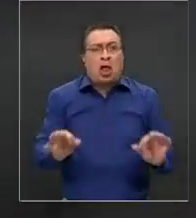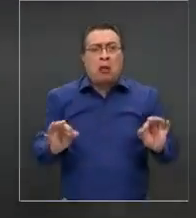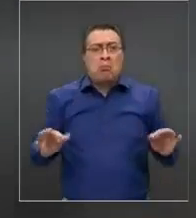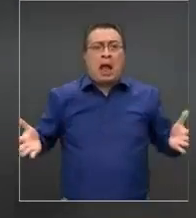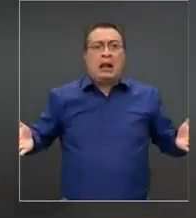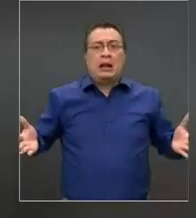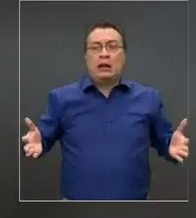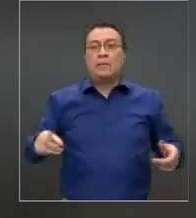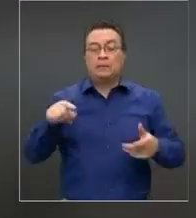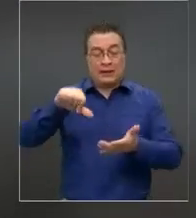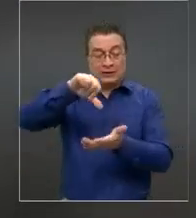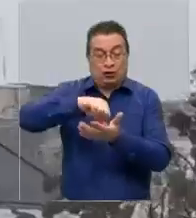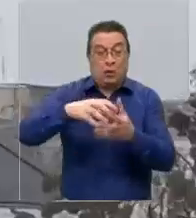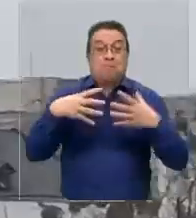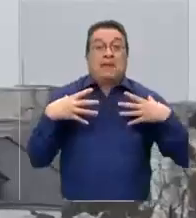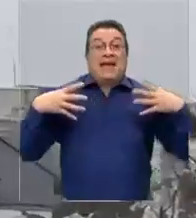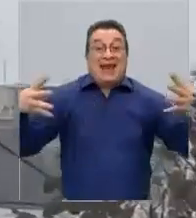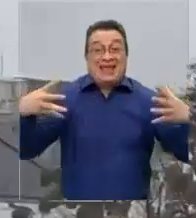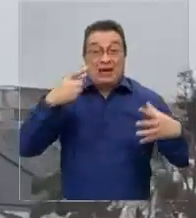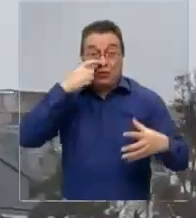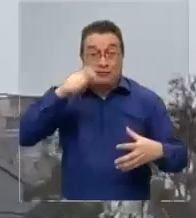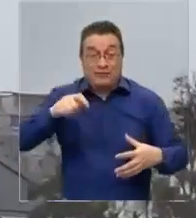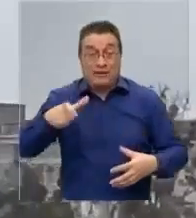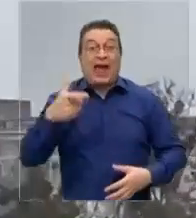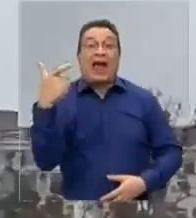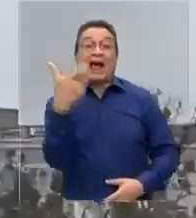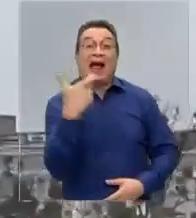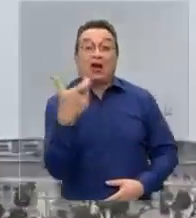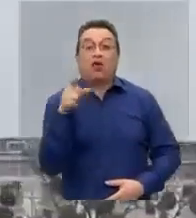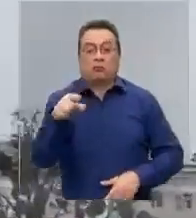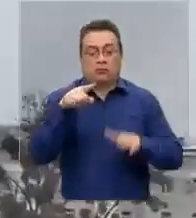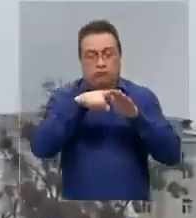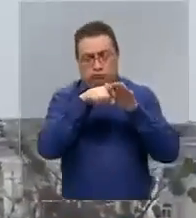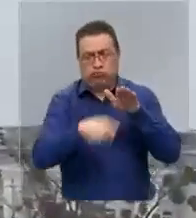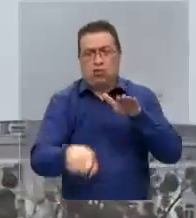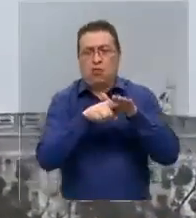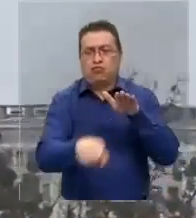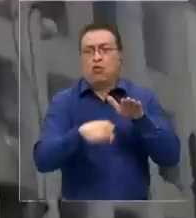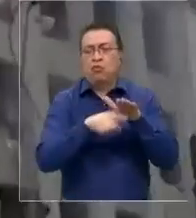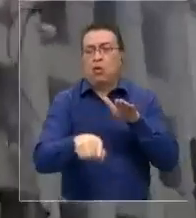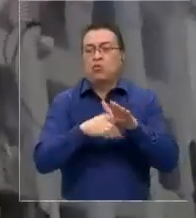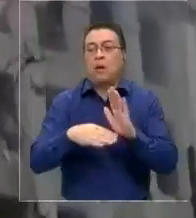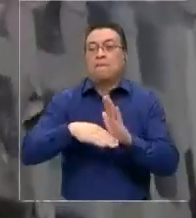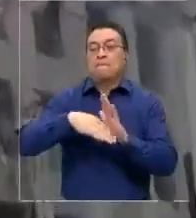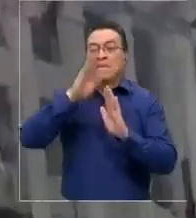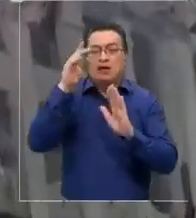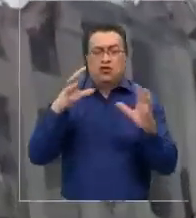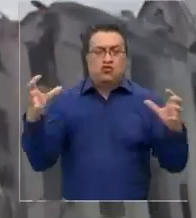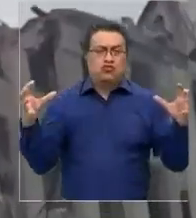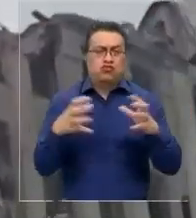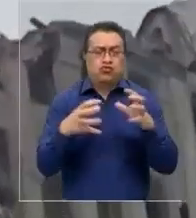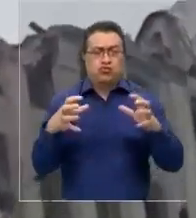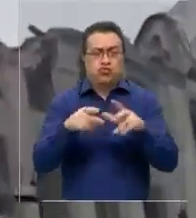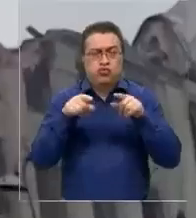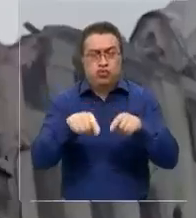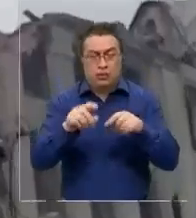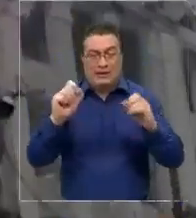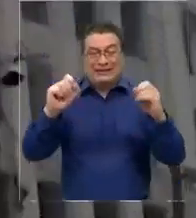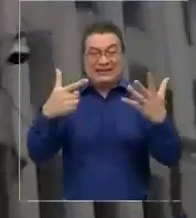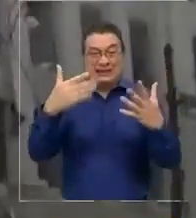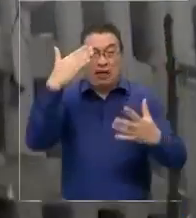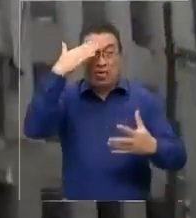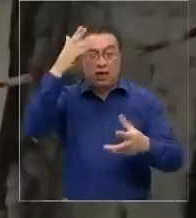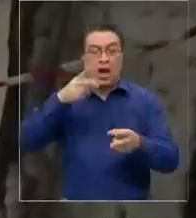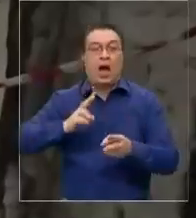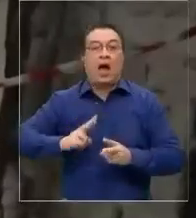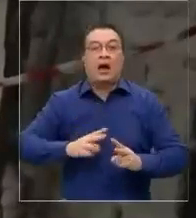La segunda ciudad más grande de Ucrania, Kharkov, se ha convertido en el blanco de los más intensos bombardeos en las últimas horas de este séptimo día